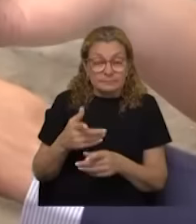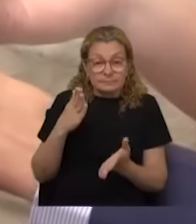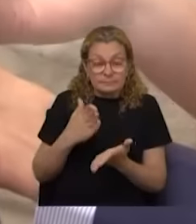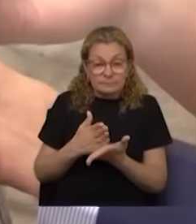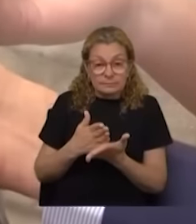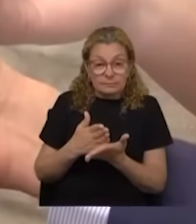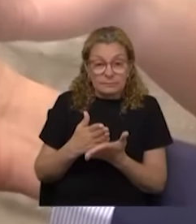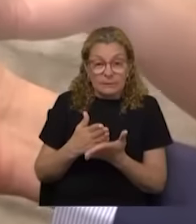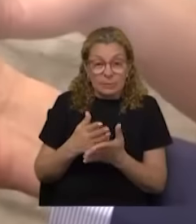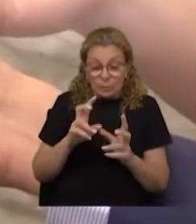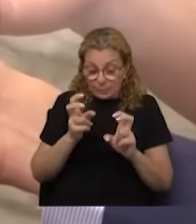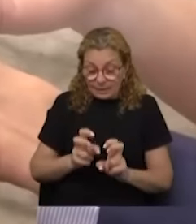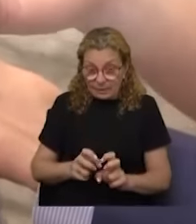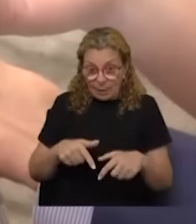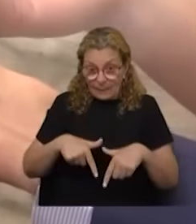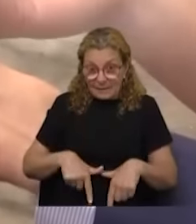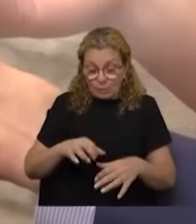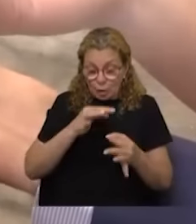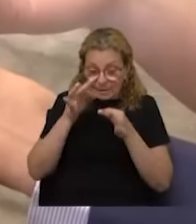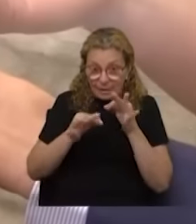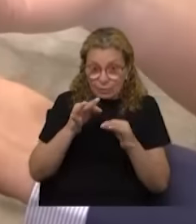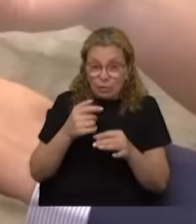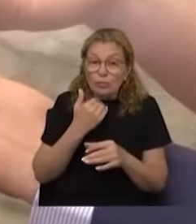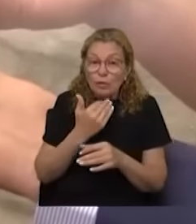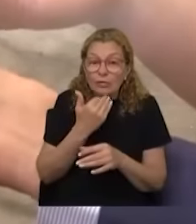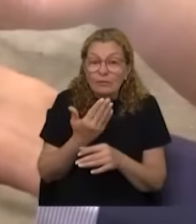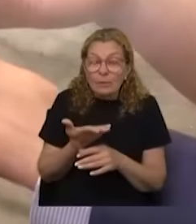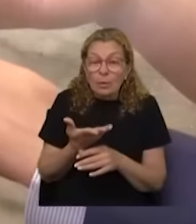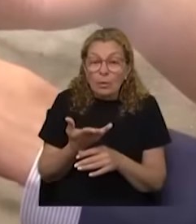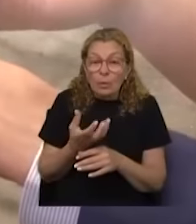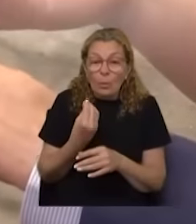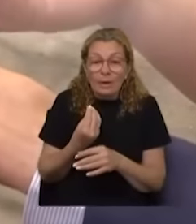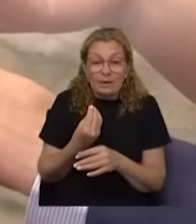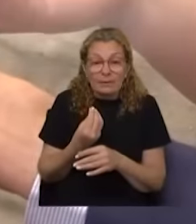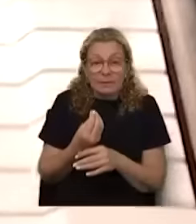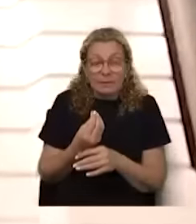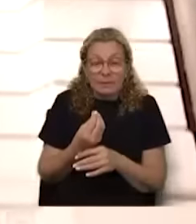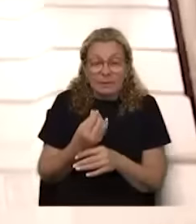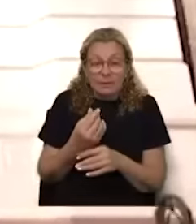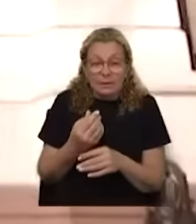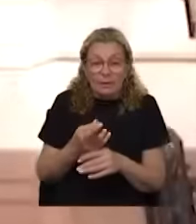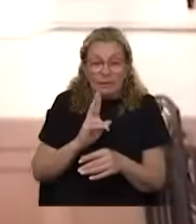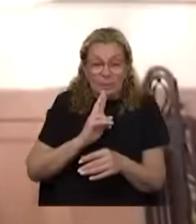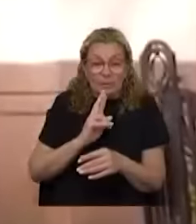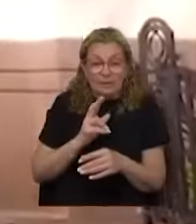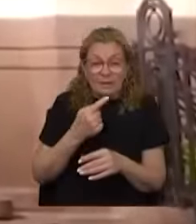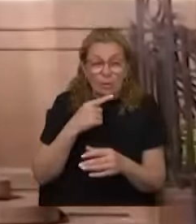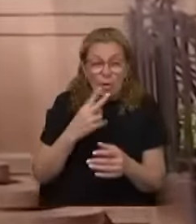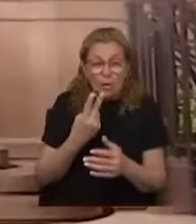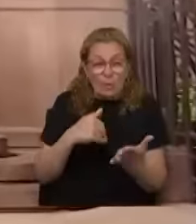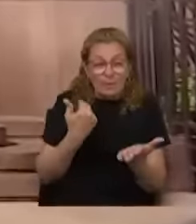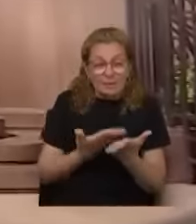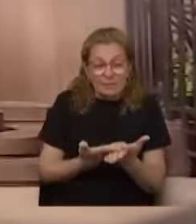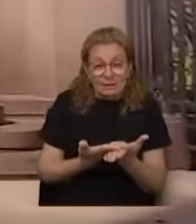de los ministros que lo analiza que es el ministro redactor buen todavía no sabemos este Cuál es el el el el fallo de eso afju hizo dos planteos uno